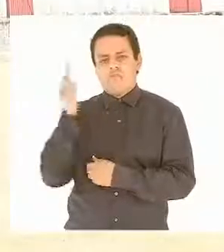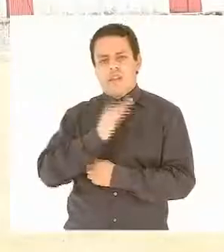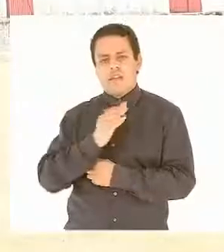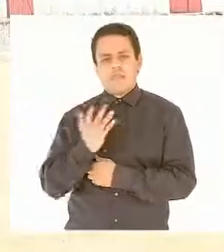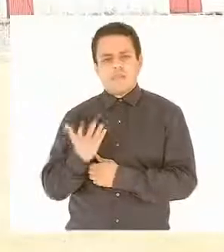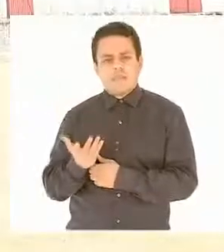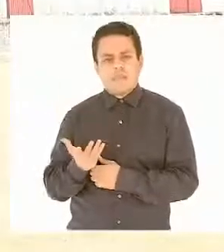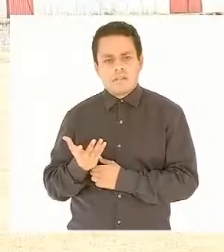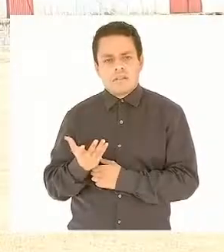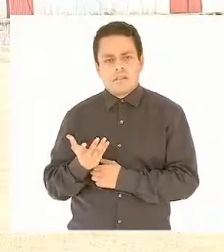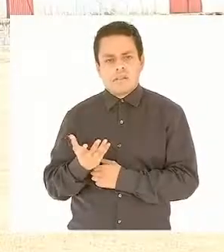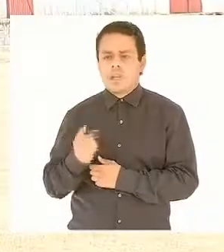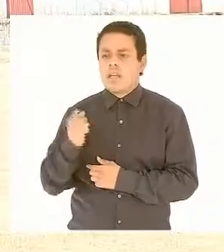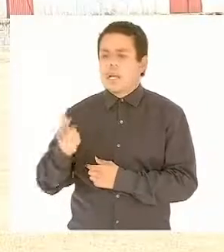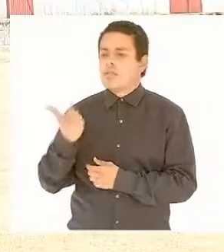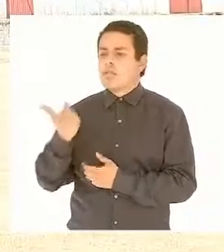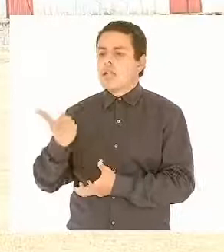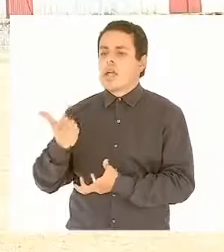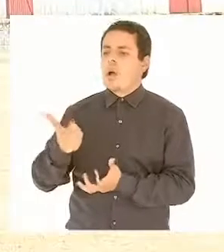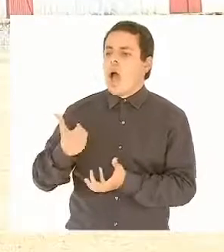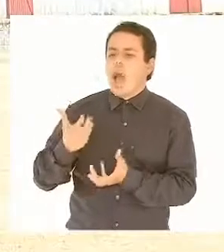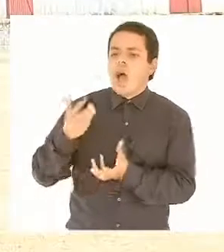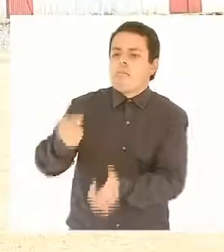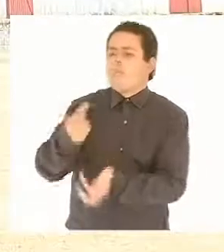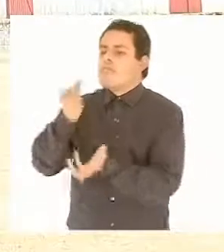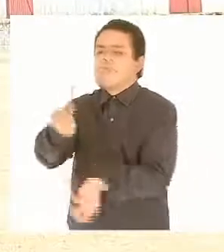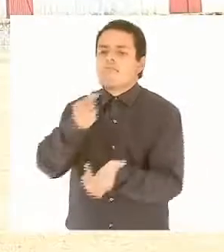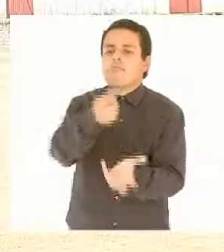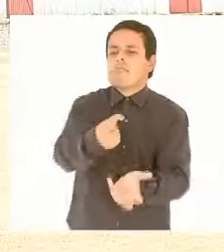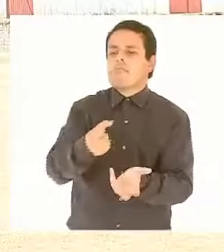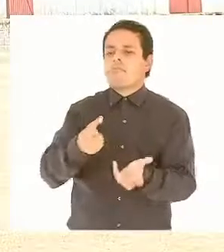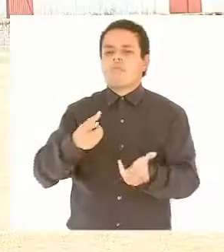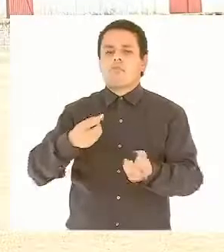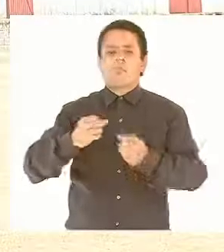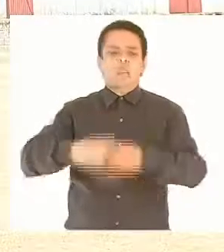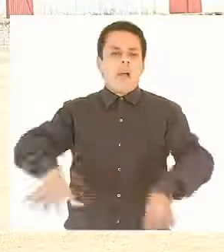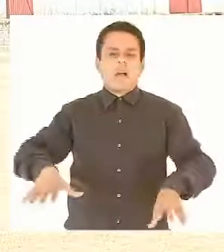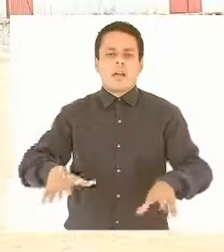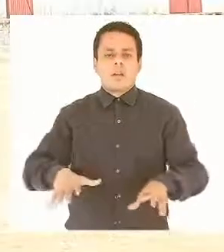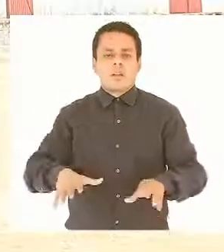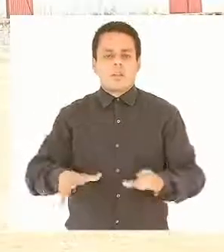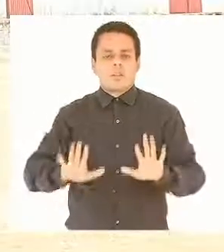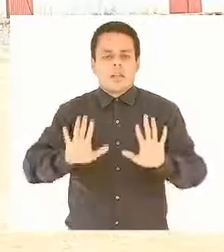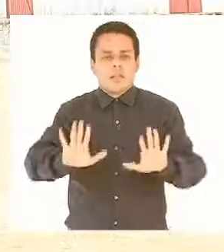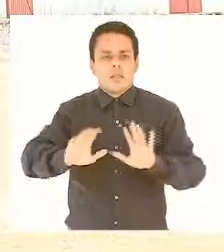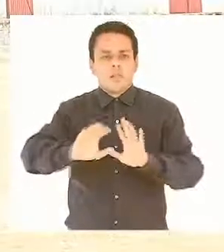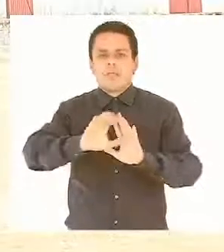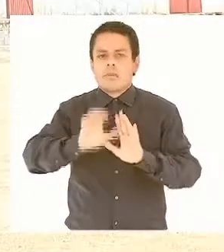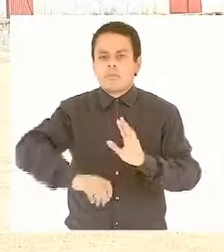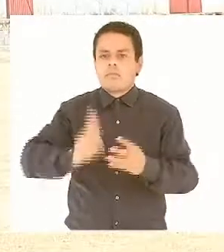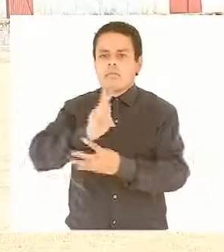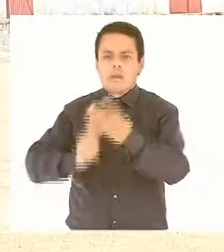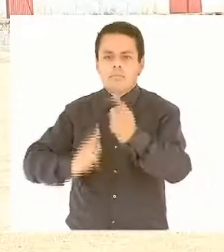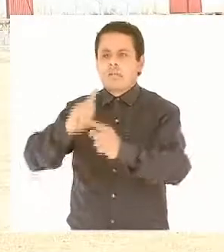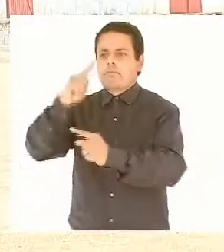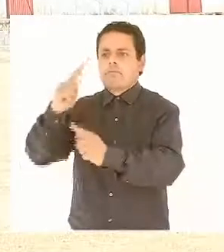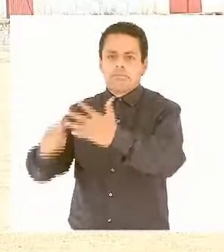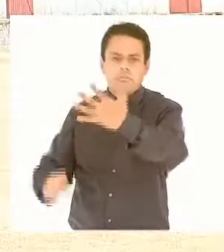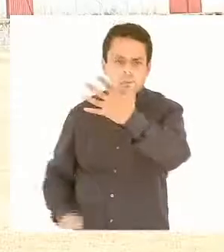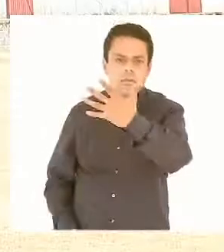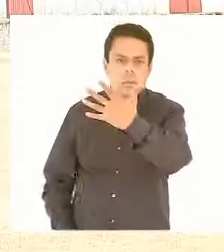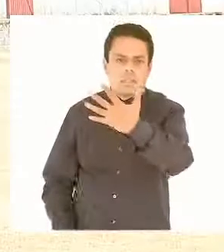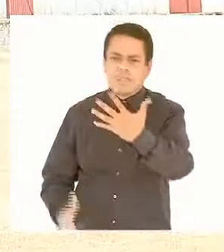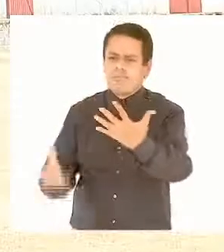mucha dispersión de recursos. Había programas de todo tipo,